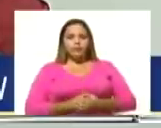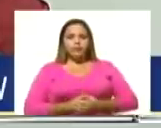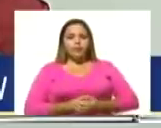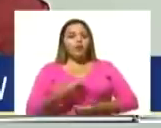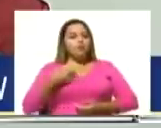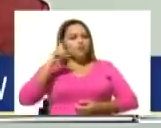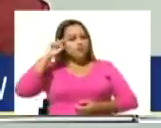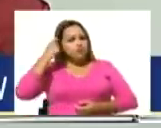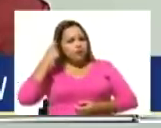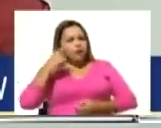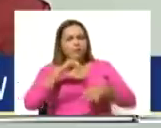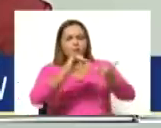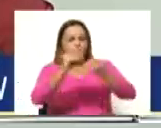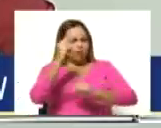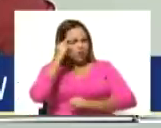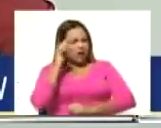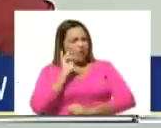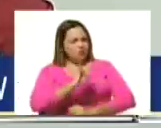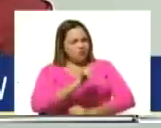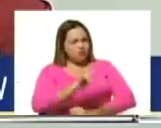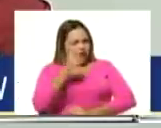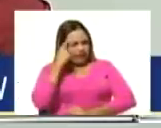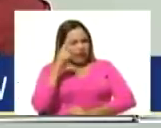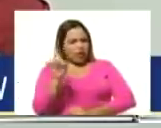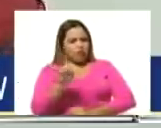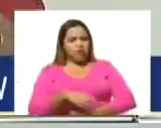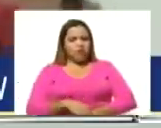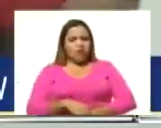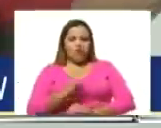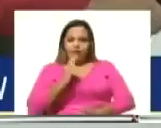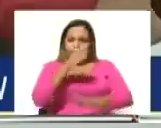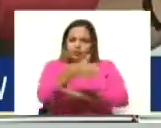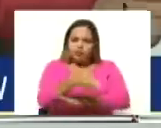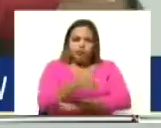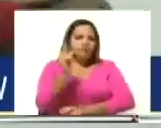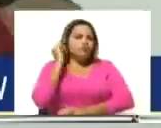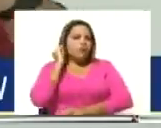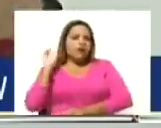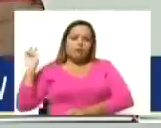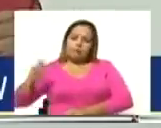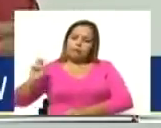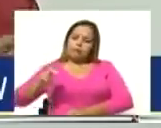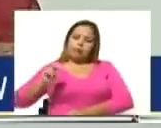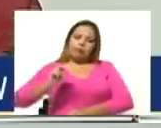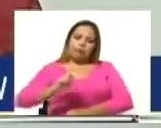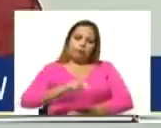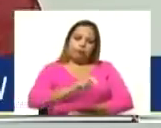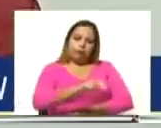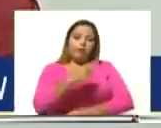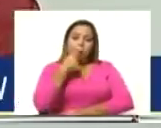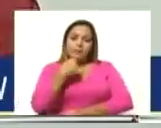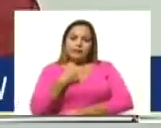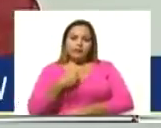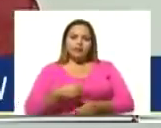que creo que fue el mismo día lunes que fuimos allá, una señora venía bajando y